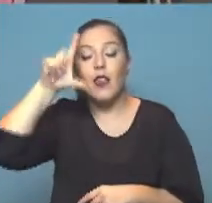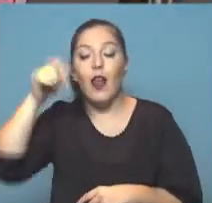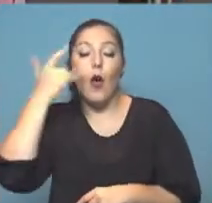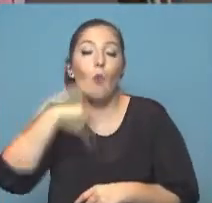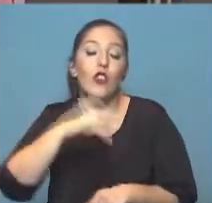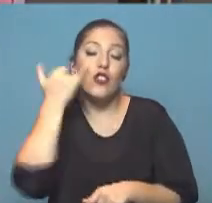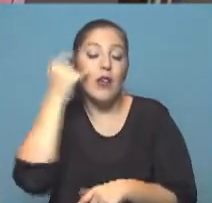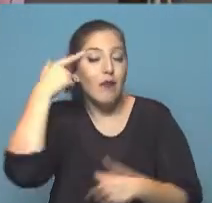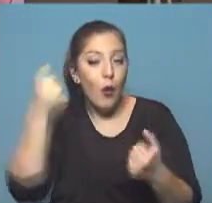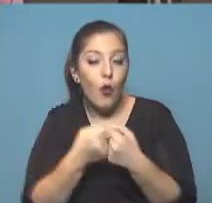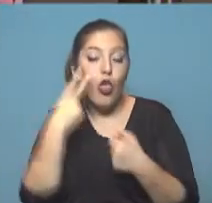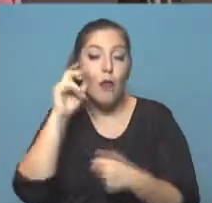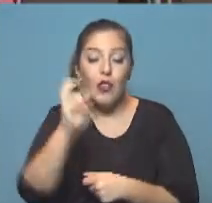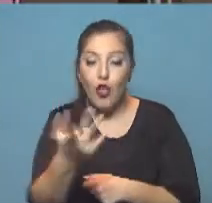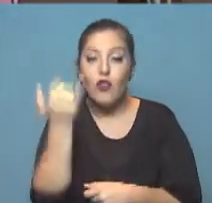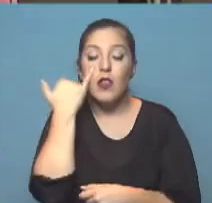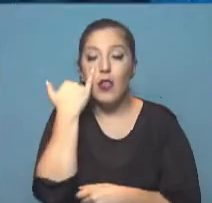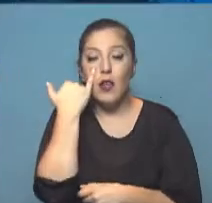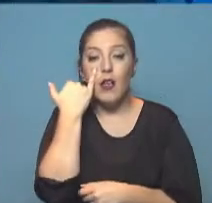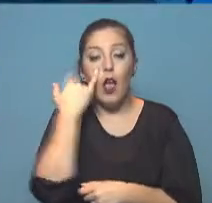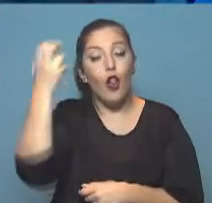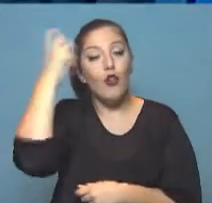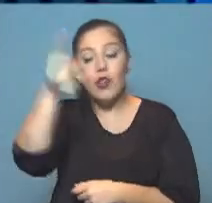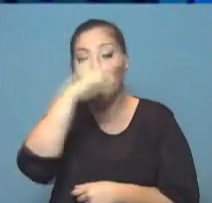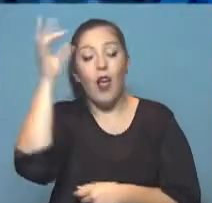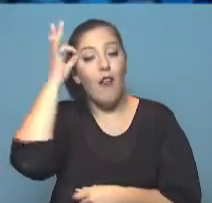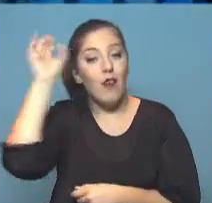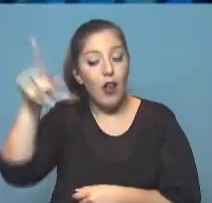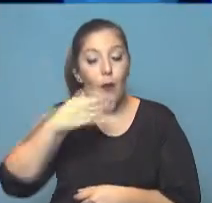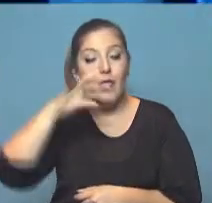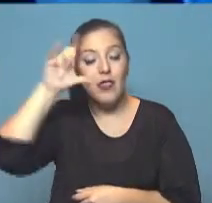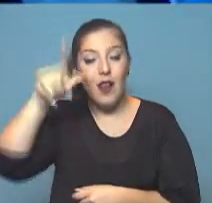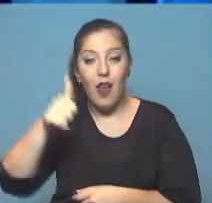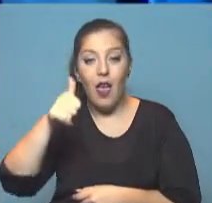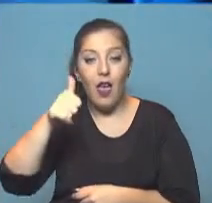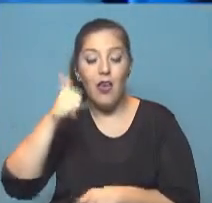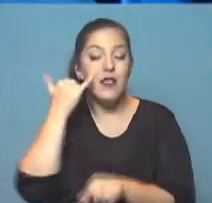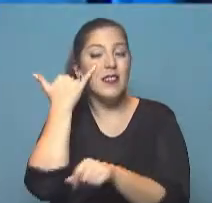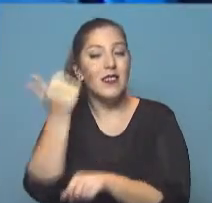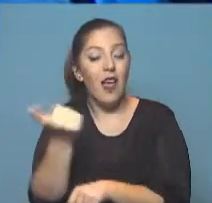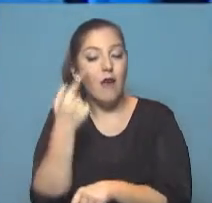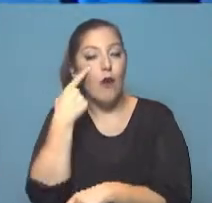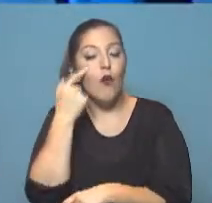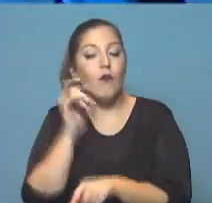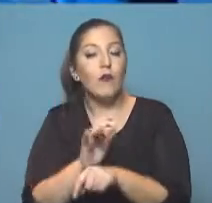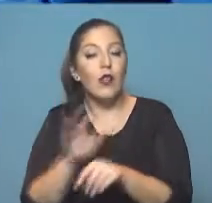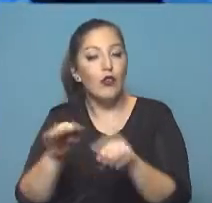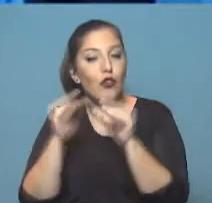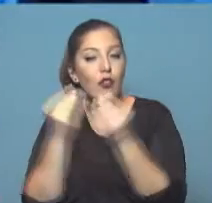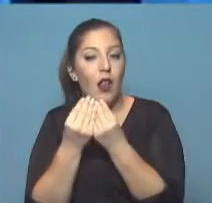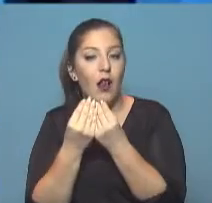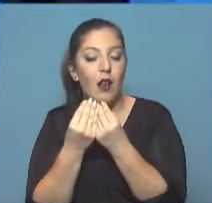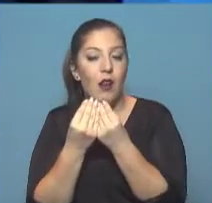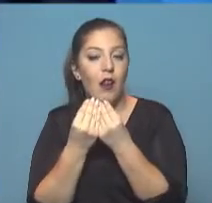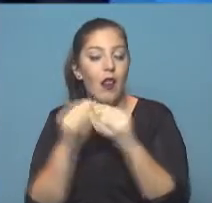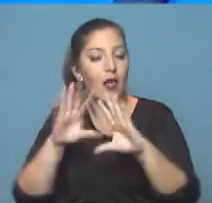el 2002 y el Congreso Nacional Africano de Mandela tenía reconocimiento de estatus de actor